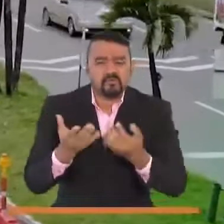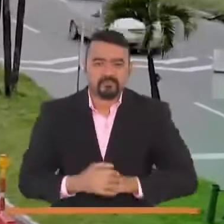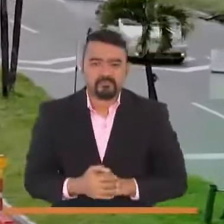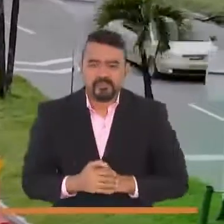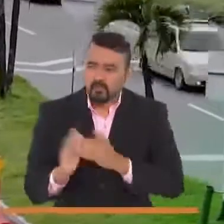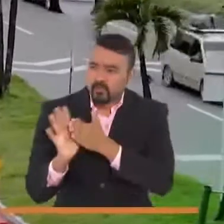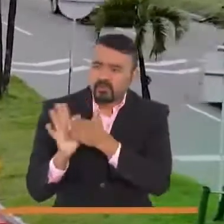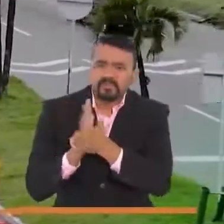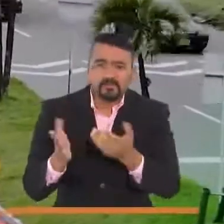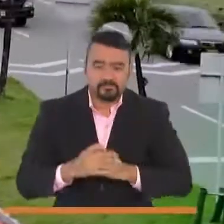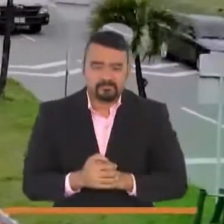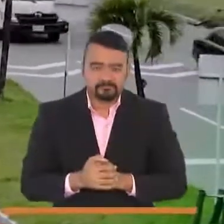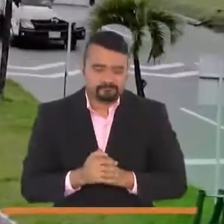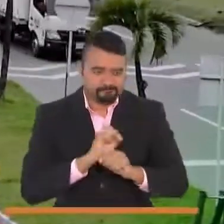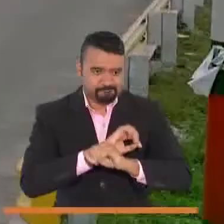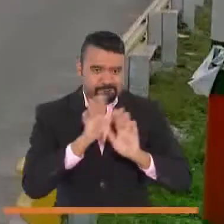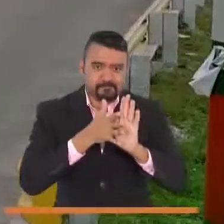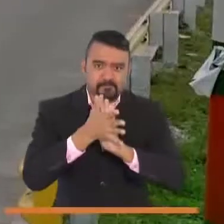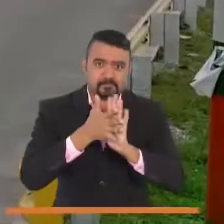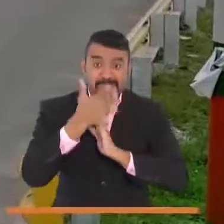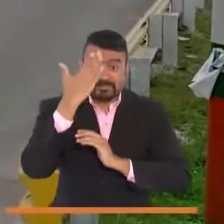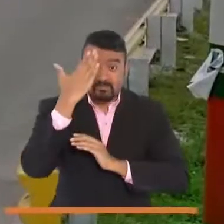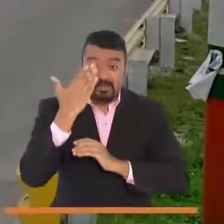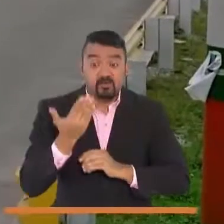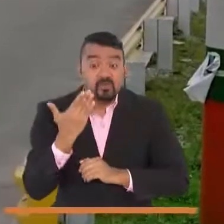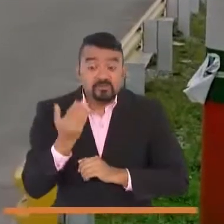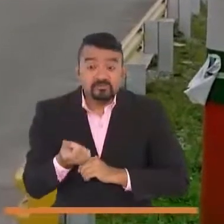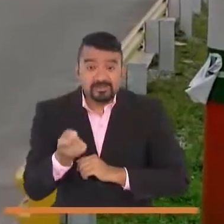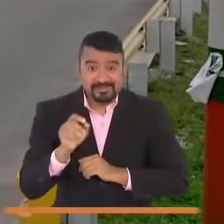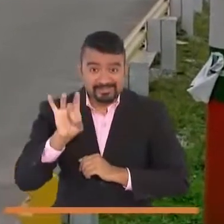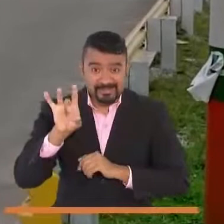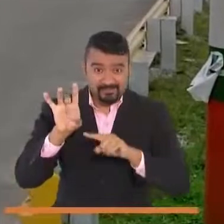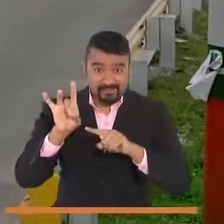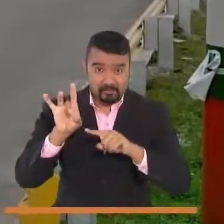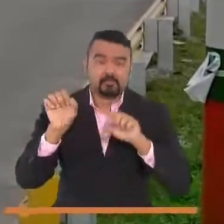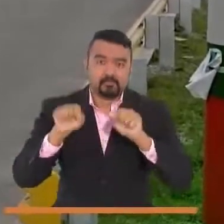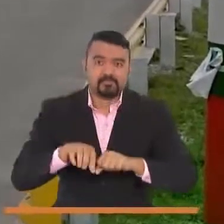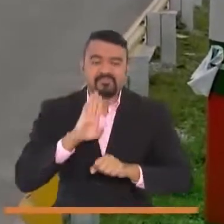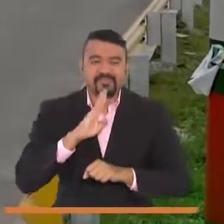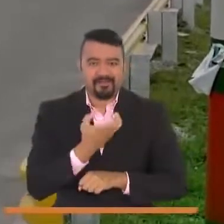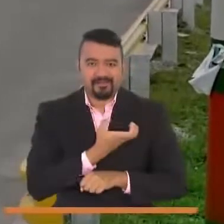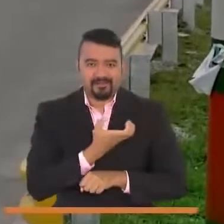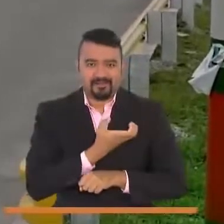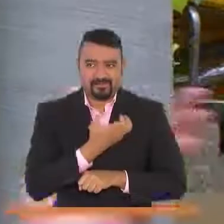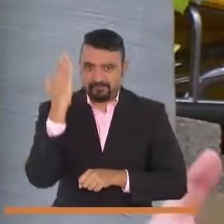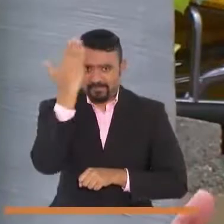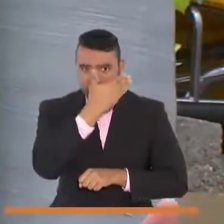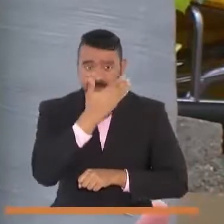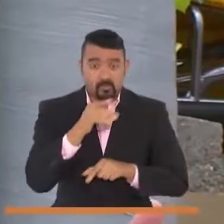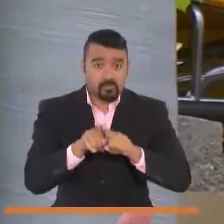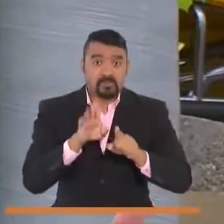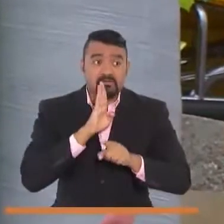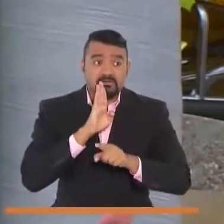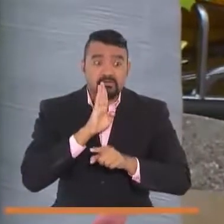Luisa. Este sábado se inaugurará un acto protocolario donde el alcalde Braulio será el anfitrión. Esto es un proyecto no de